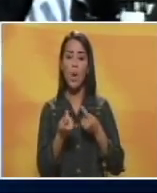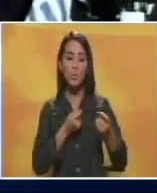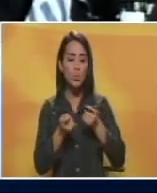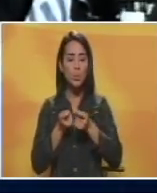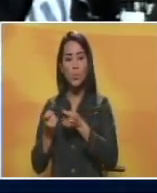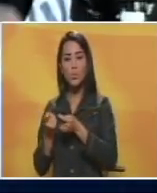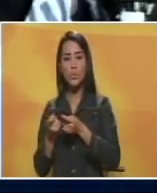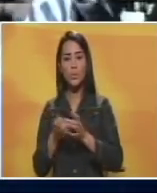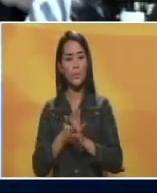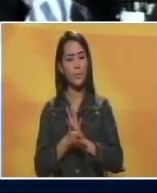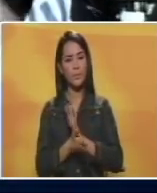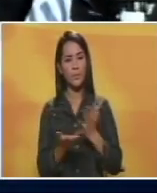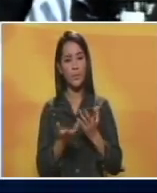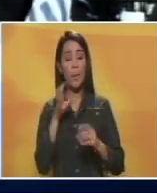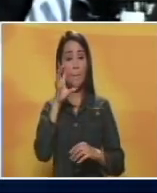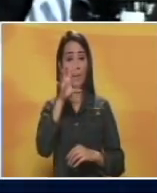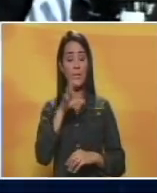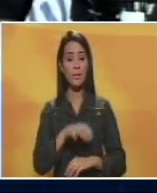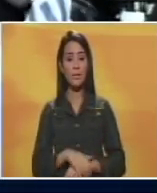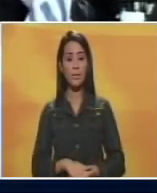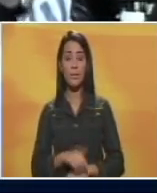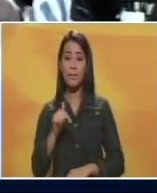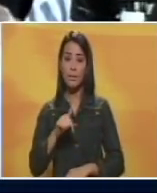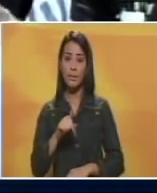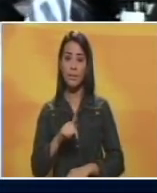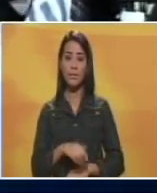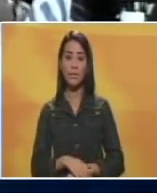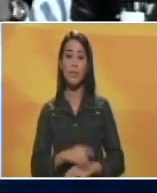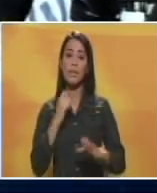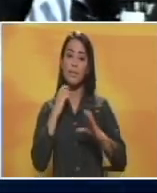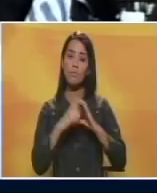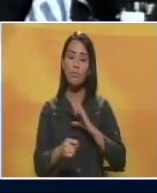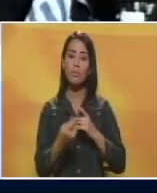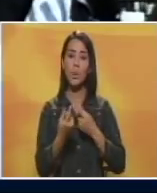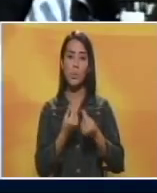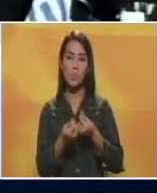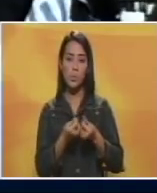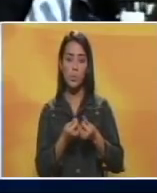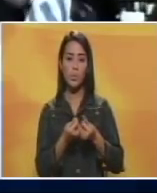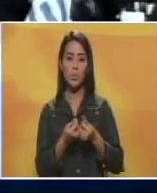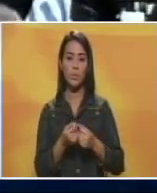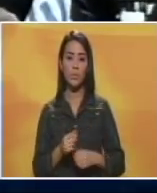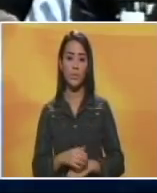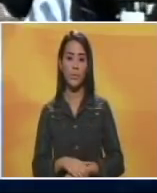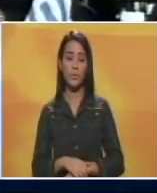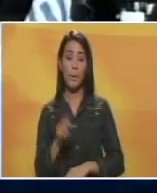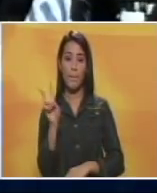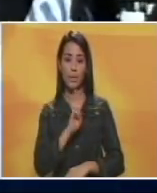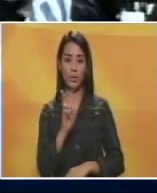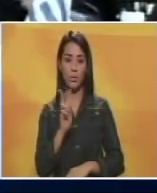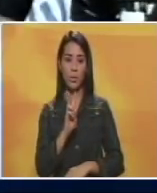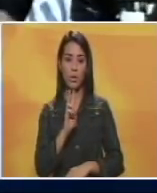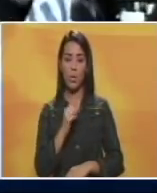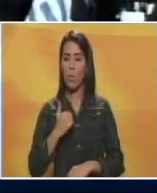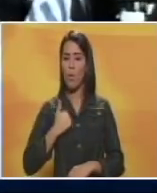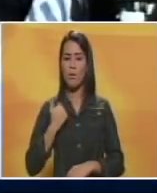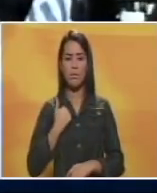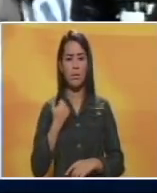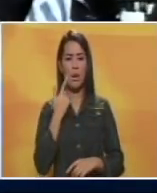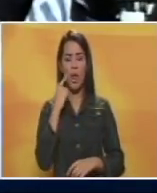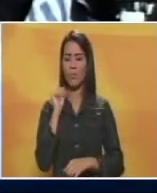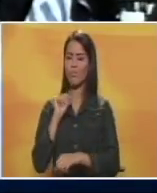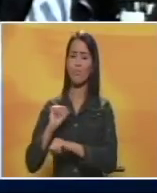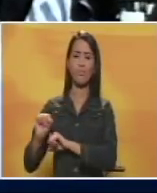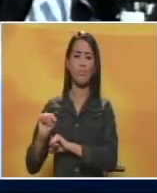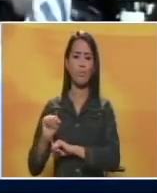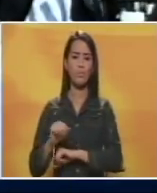también de este país y que las transacciones financieras de Venezuela en cualquier ámbito son